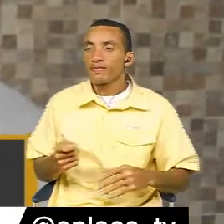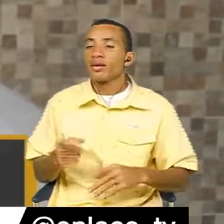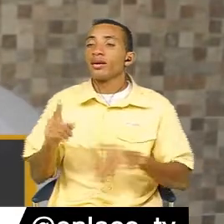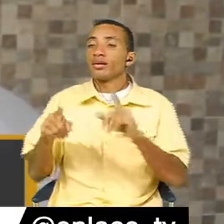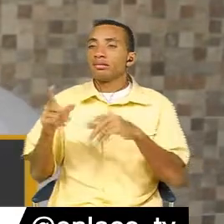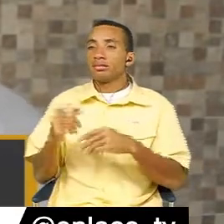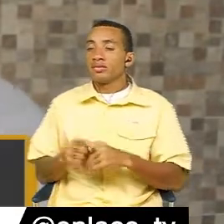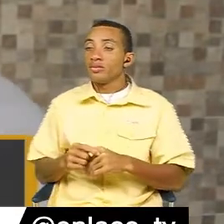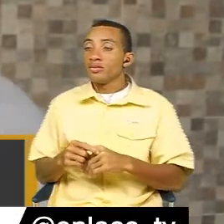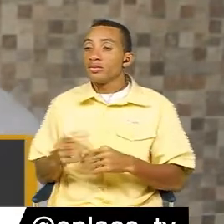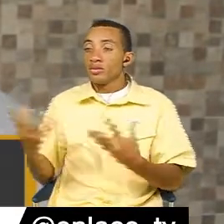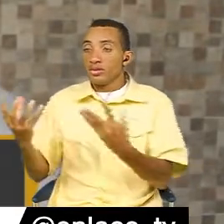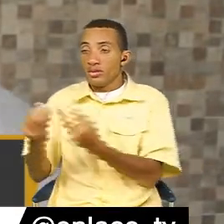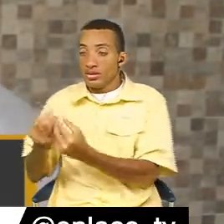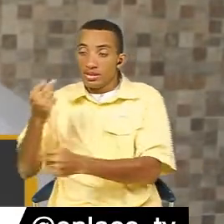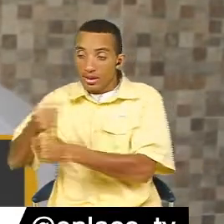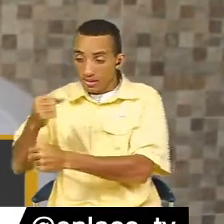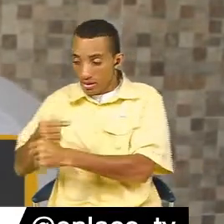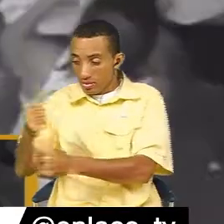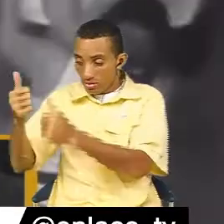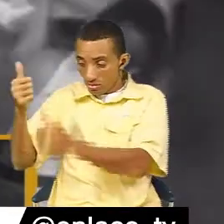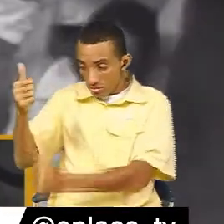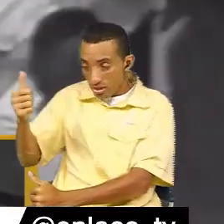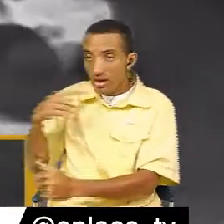agreden a los muchachos, a los trabajadores,